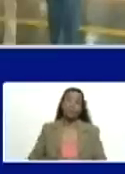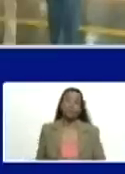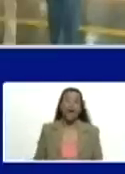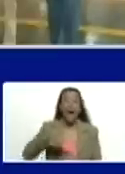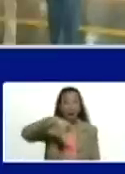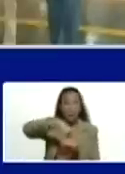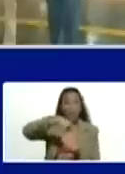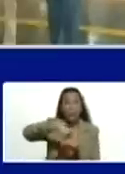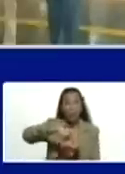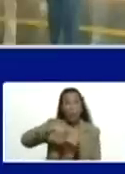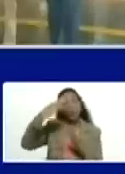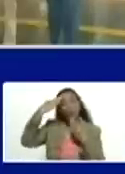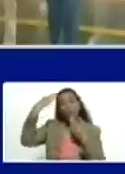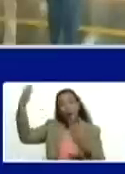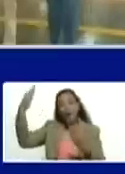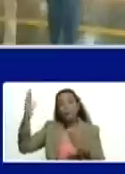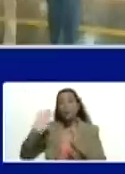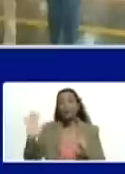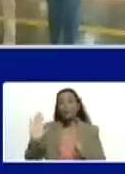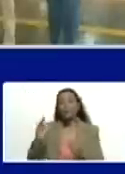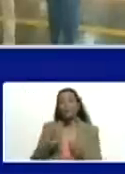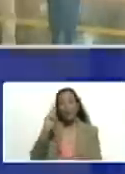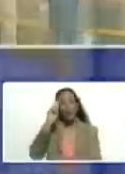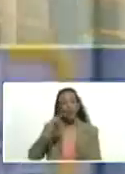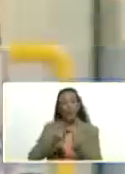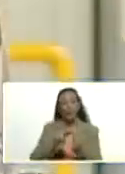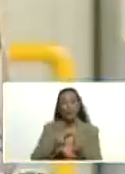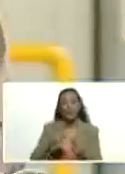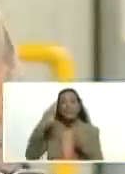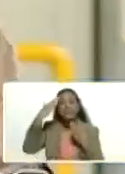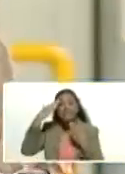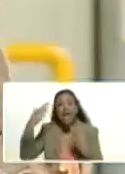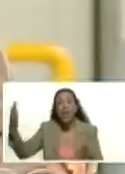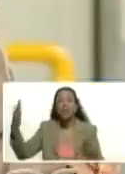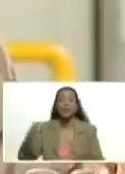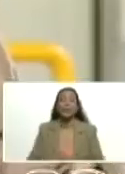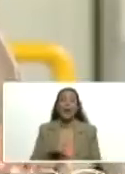Carabobo, nos vemos pronto. Saludos por allá.